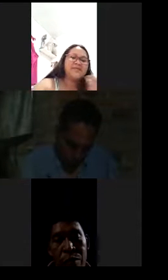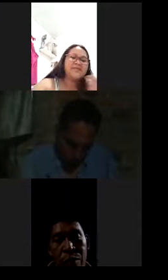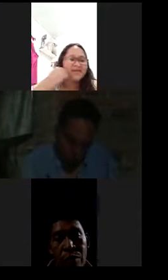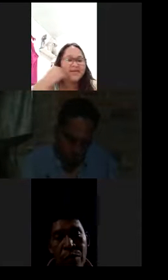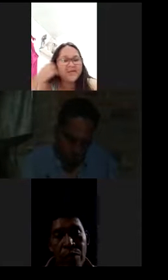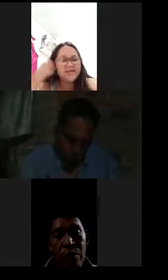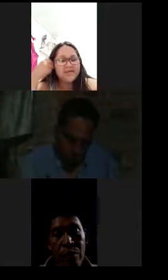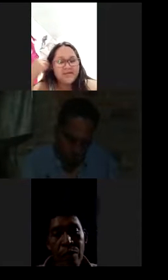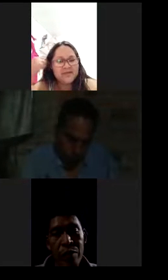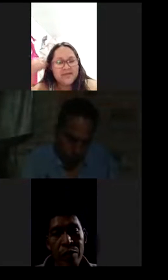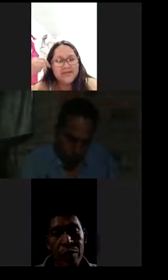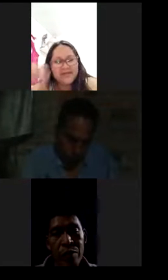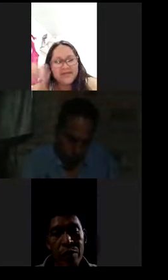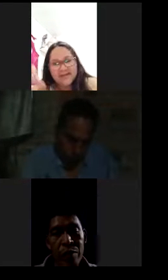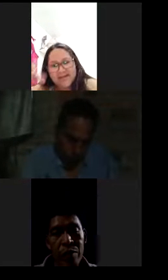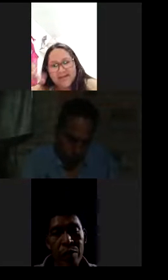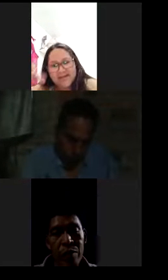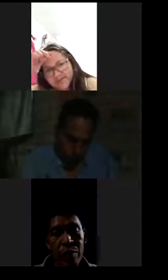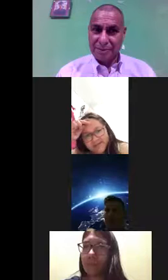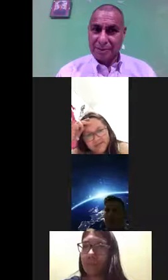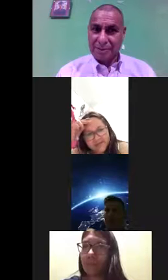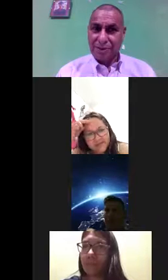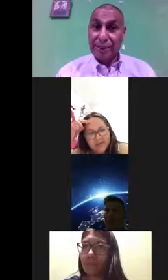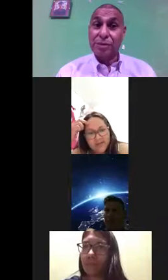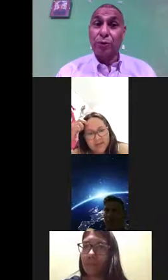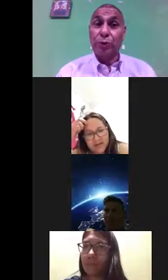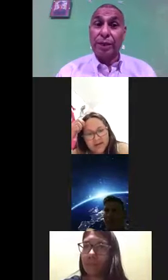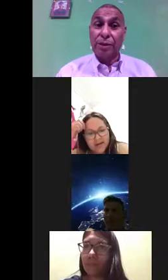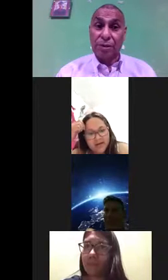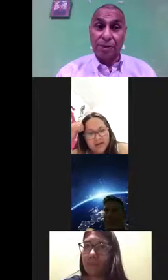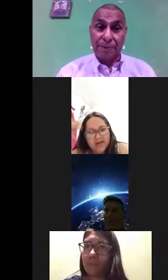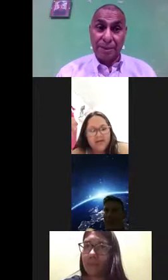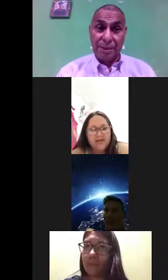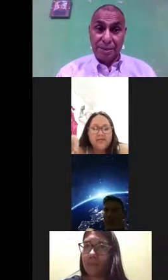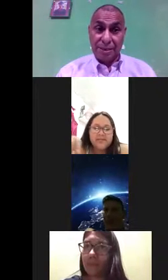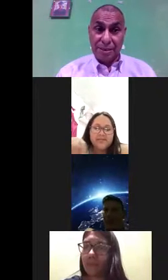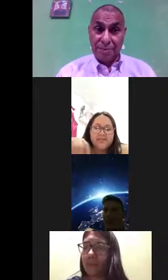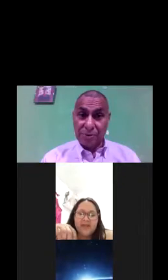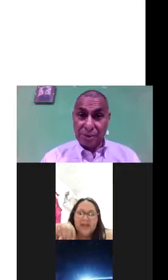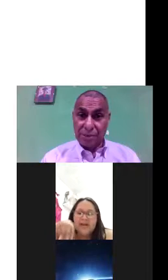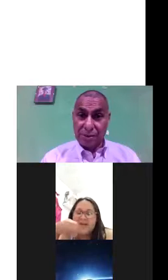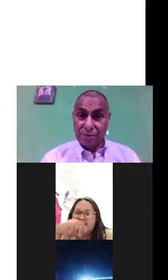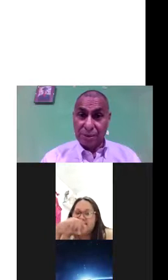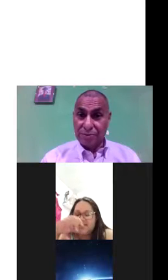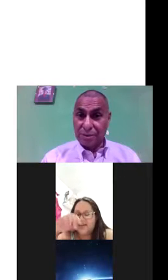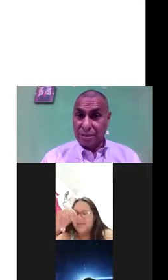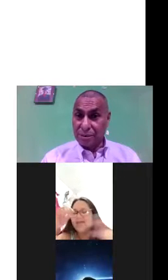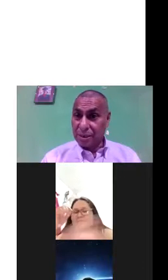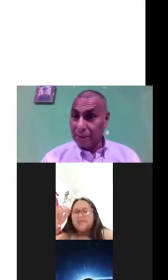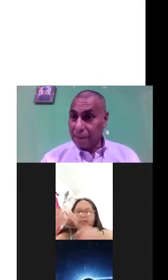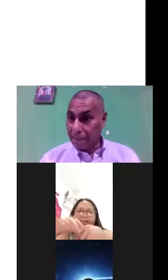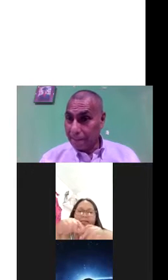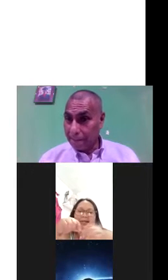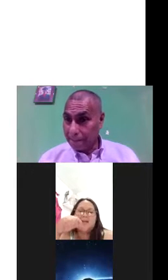¿Presentación? No. ¿Saludo? No, la estructura de la oración. Que dijimos que la oración teacher, tenía...